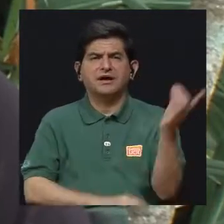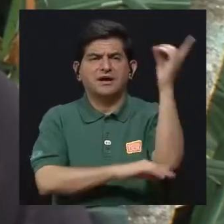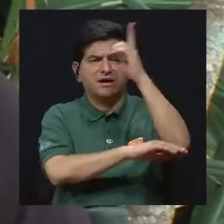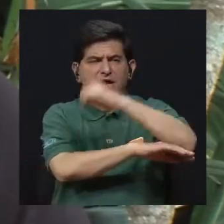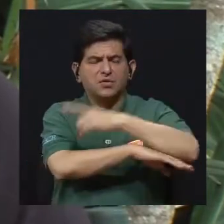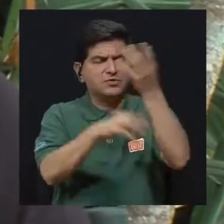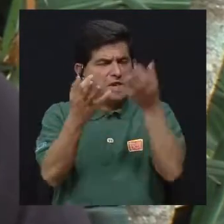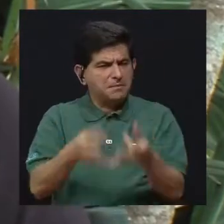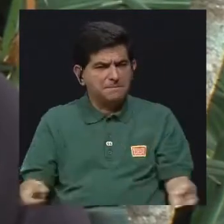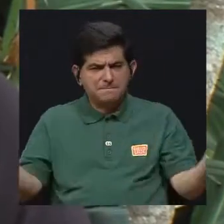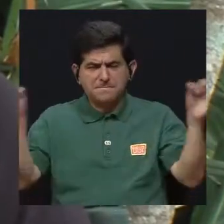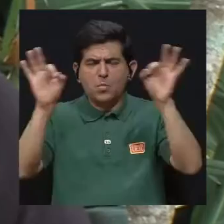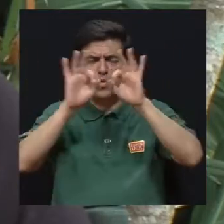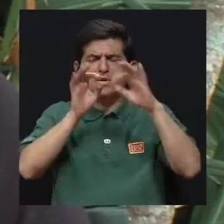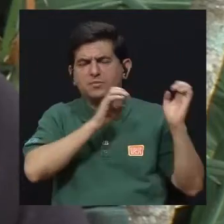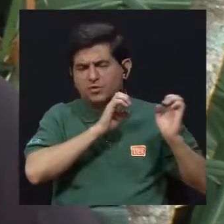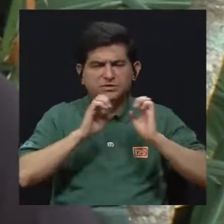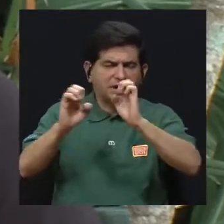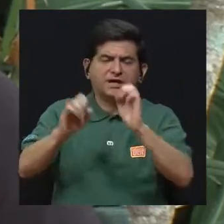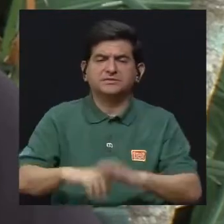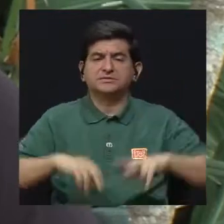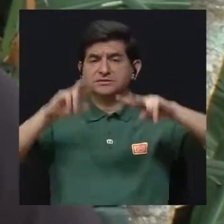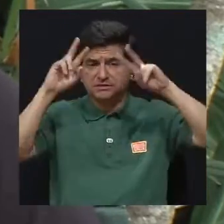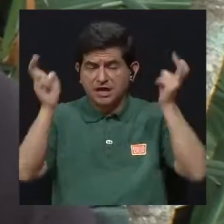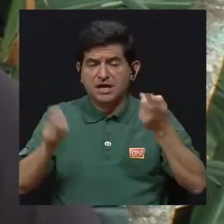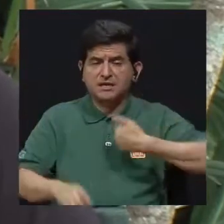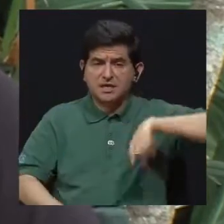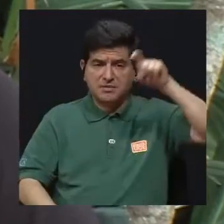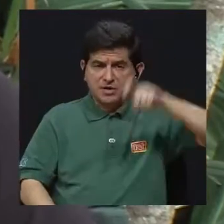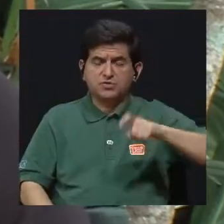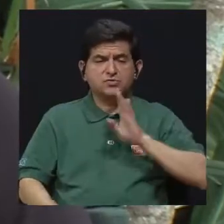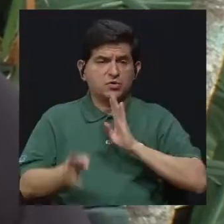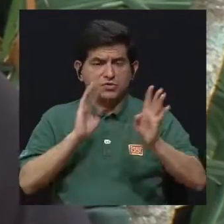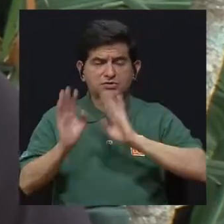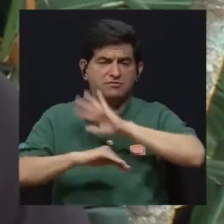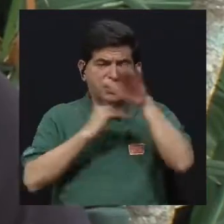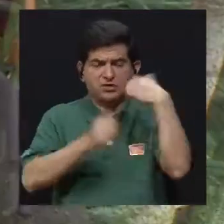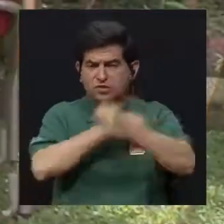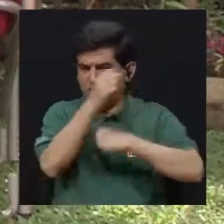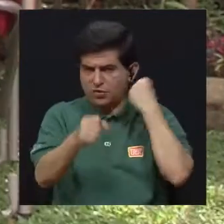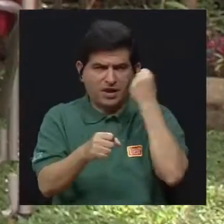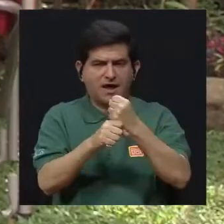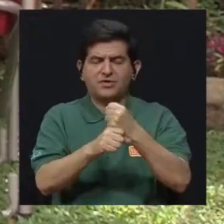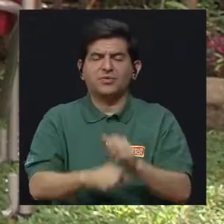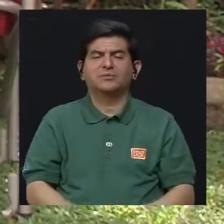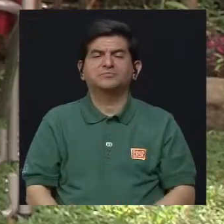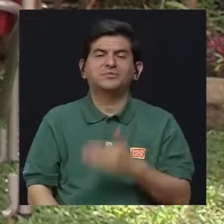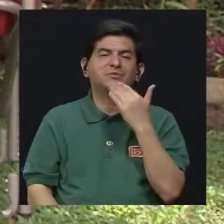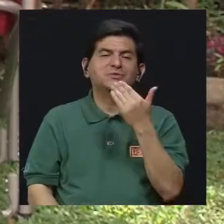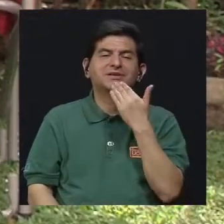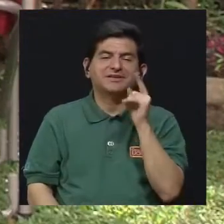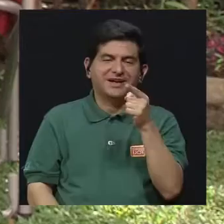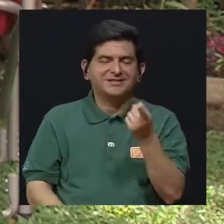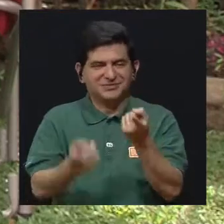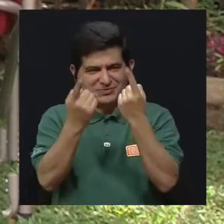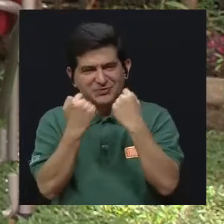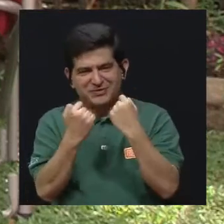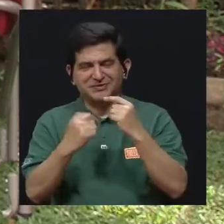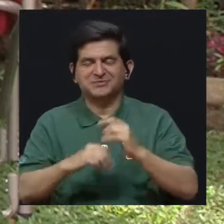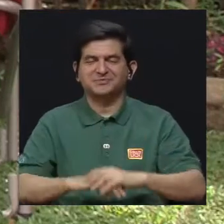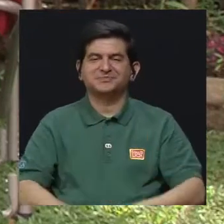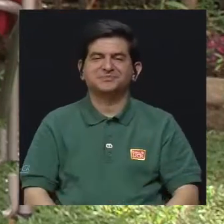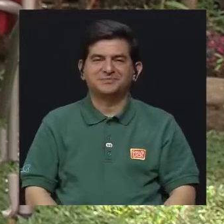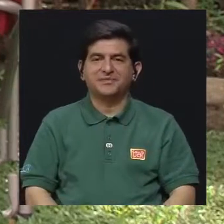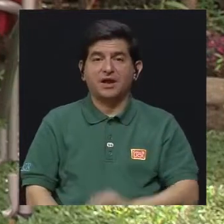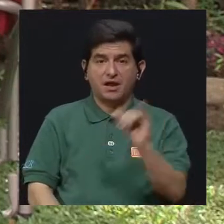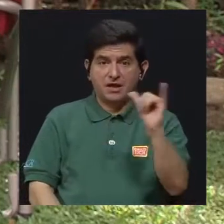tan, tan importante, tan estratégico, en un tema que deberíamos de estar hablando todo el año. Así es, muchas gracias a usted por estar acá con